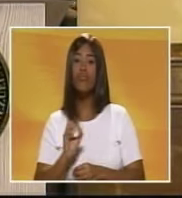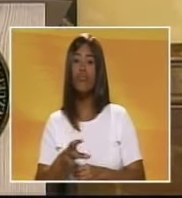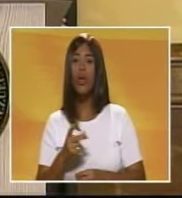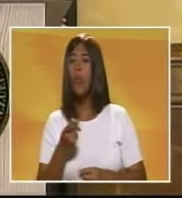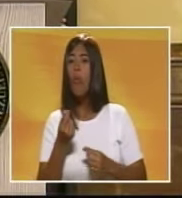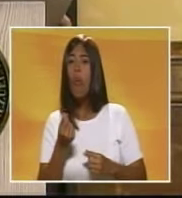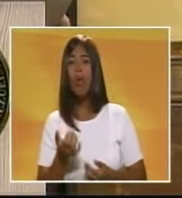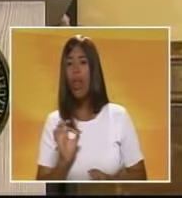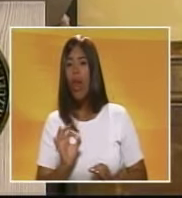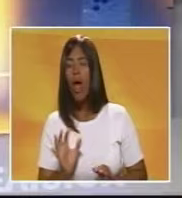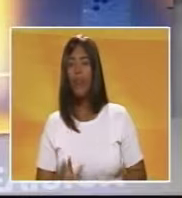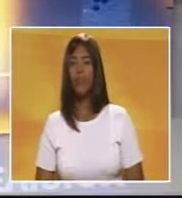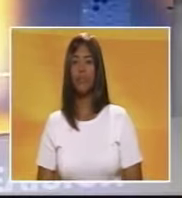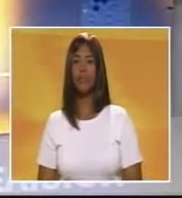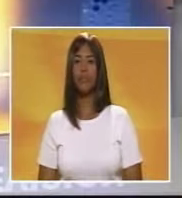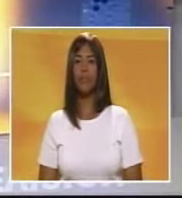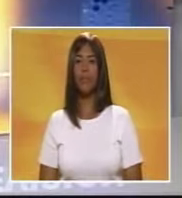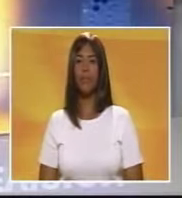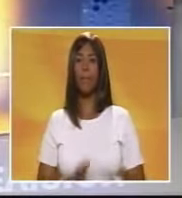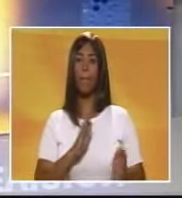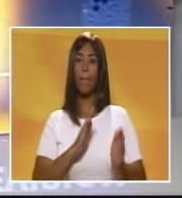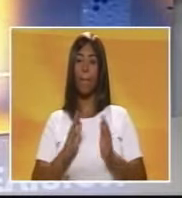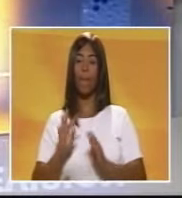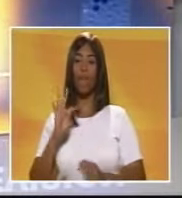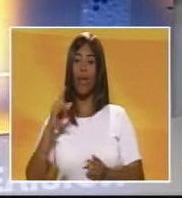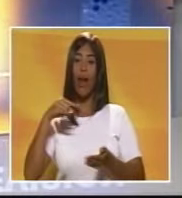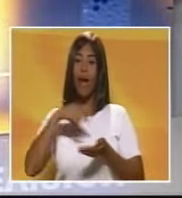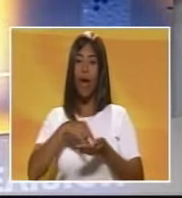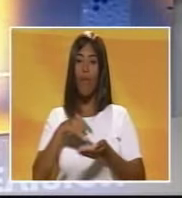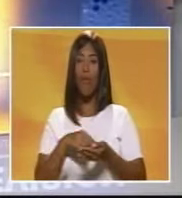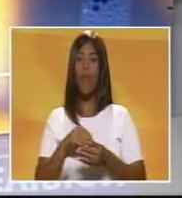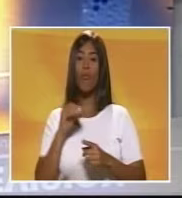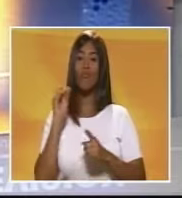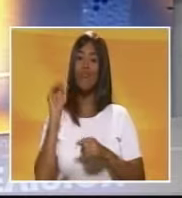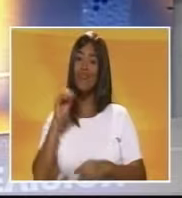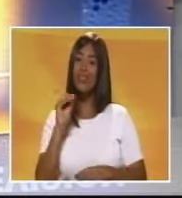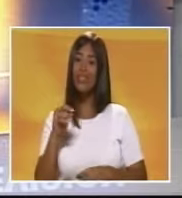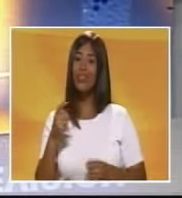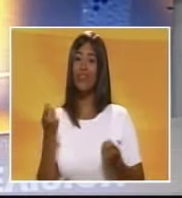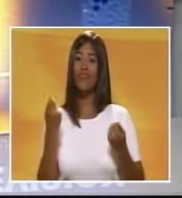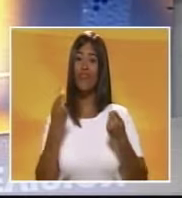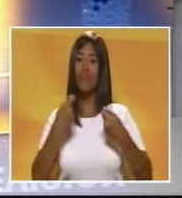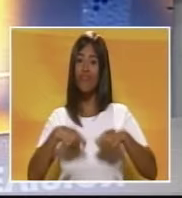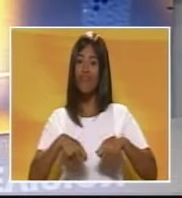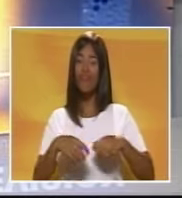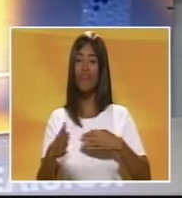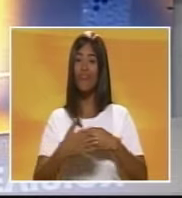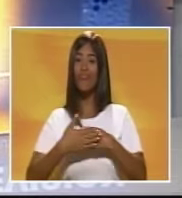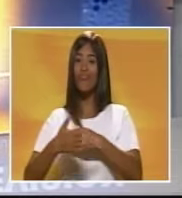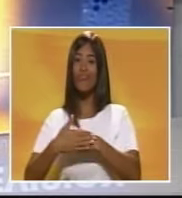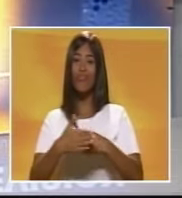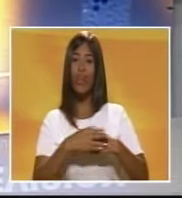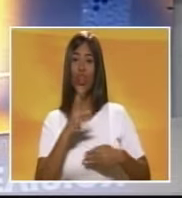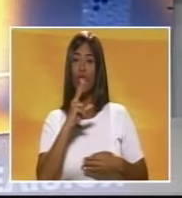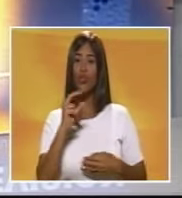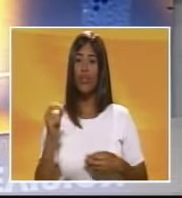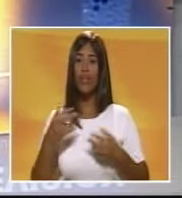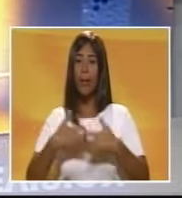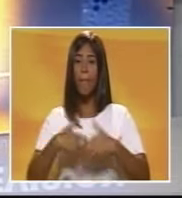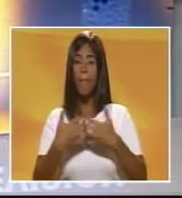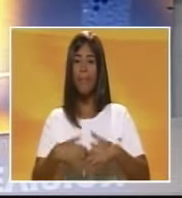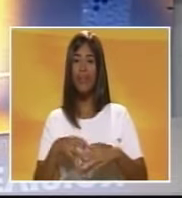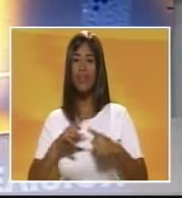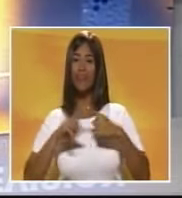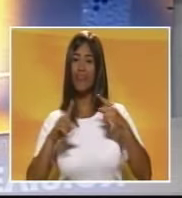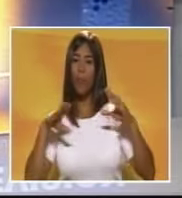el monto. Fede Cámaras Carabobo advirtió un posible cierre de más de 200 empresas en la región por fallas en el